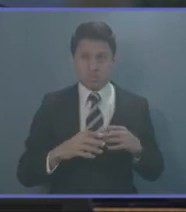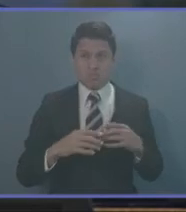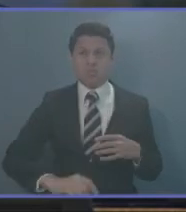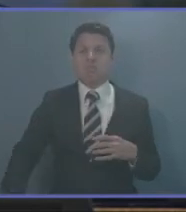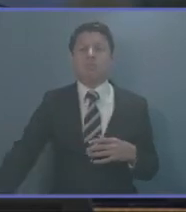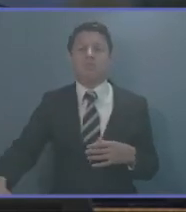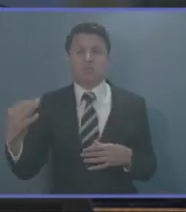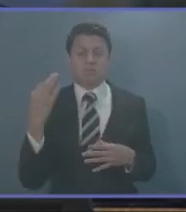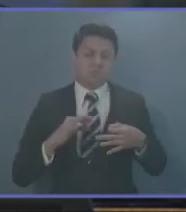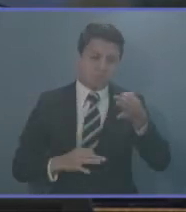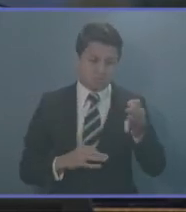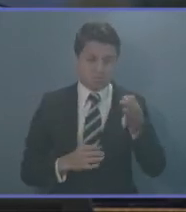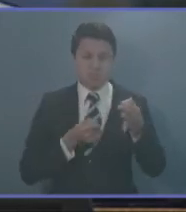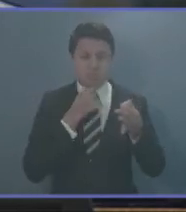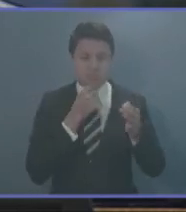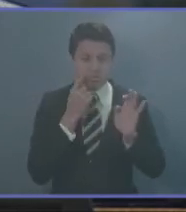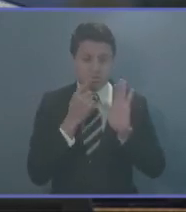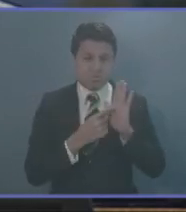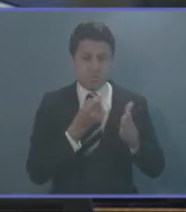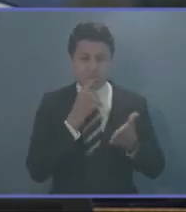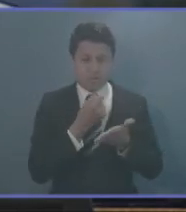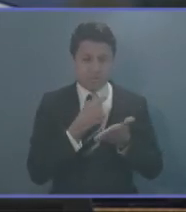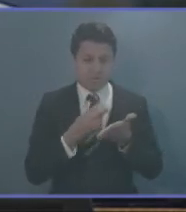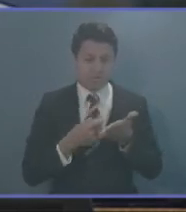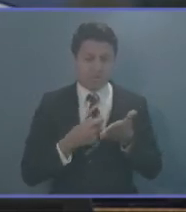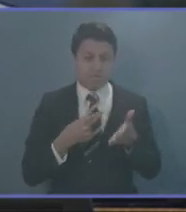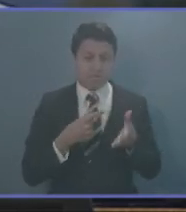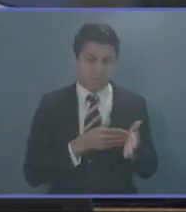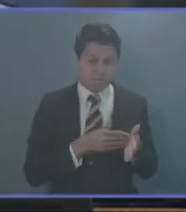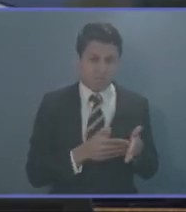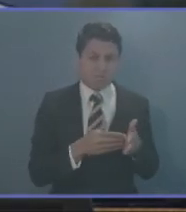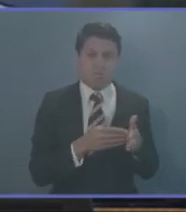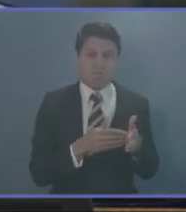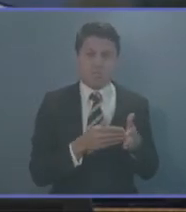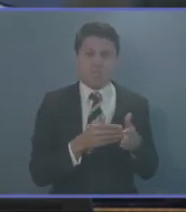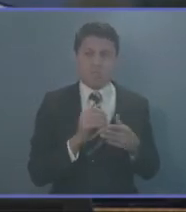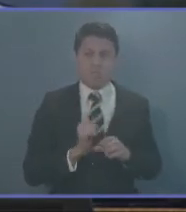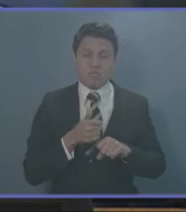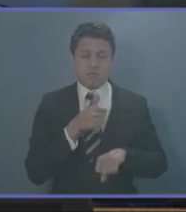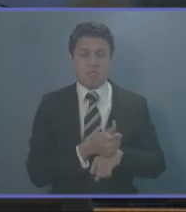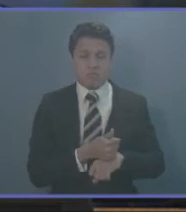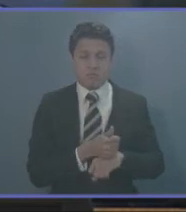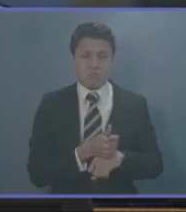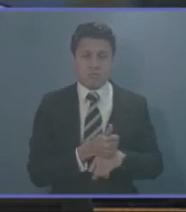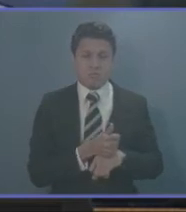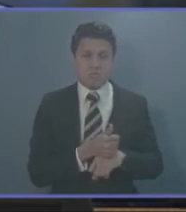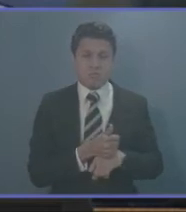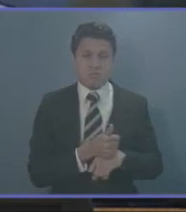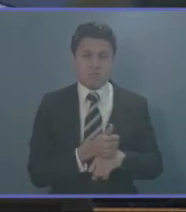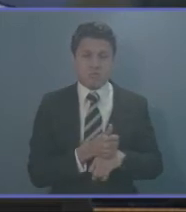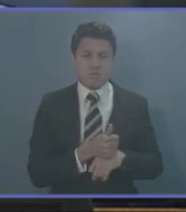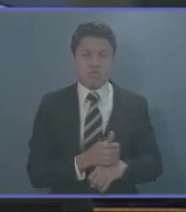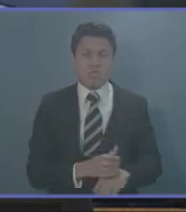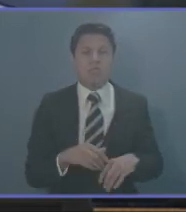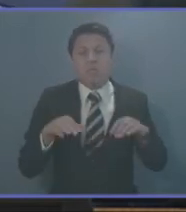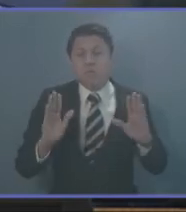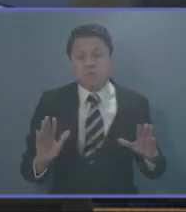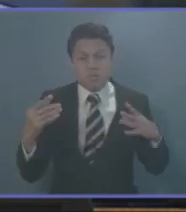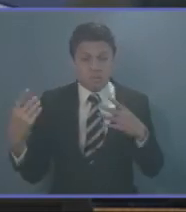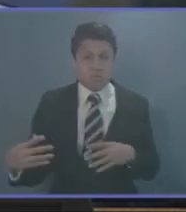avisos por escrito a la municipalidad sobre la fecha de la apertura del establecimiento o la